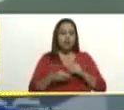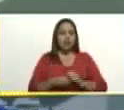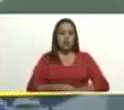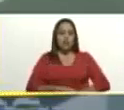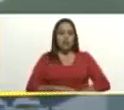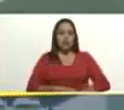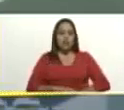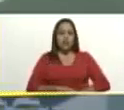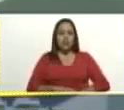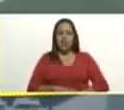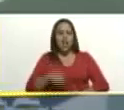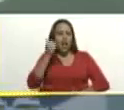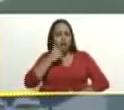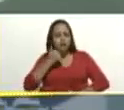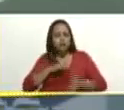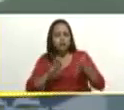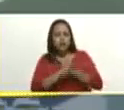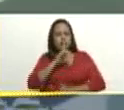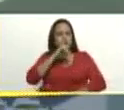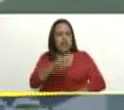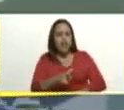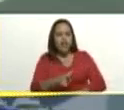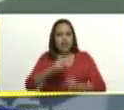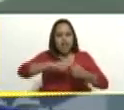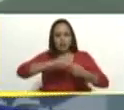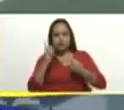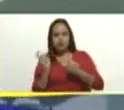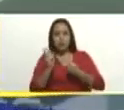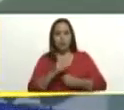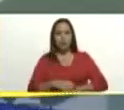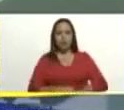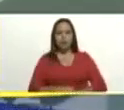grosería, de la maldad, de la exclusión.